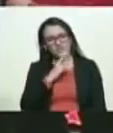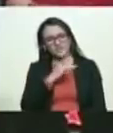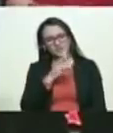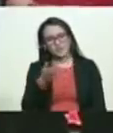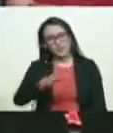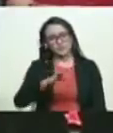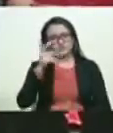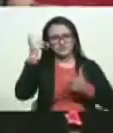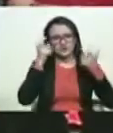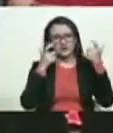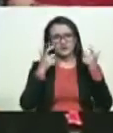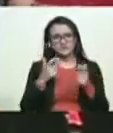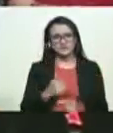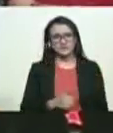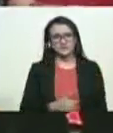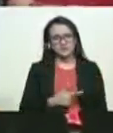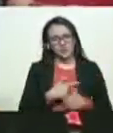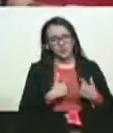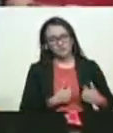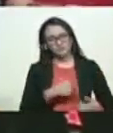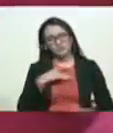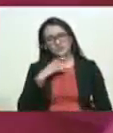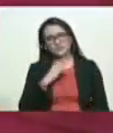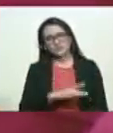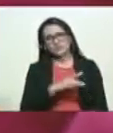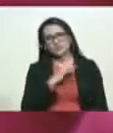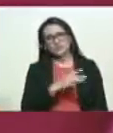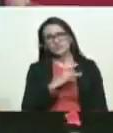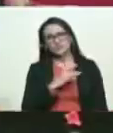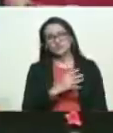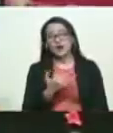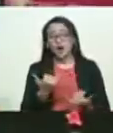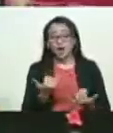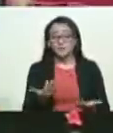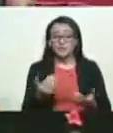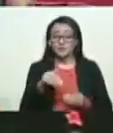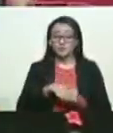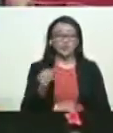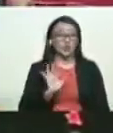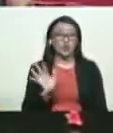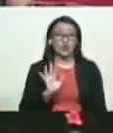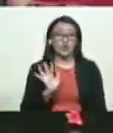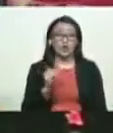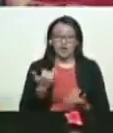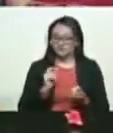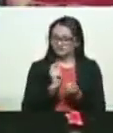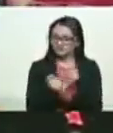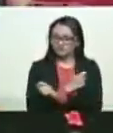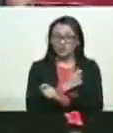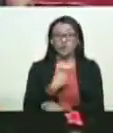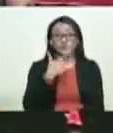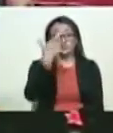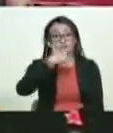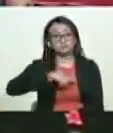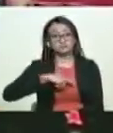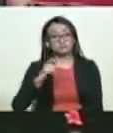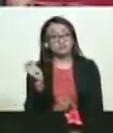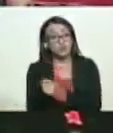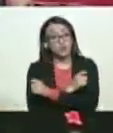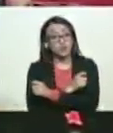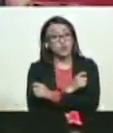de nuestro comandante chávez en el corazón a pedirles el voto no ya no soy el novato